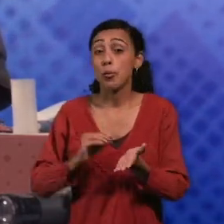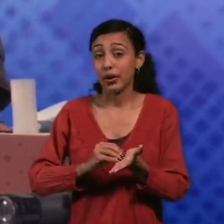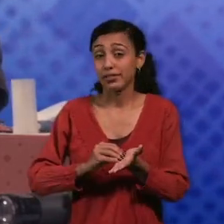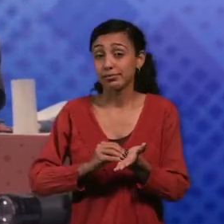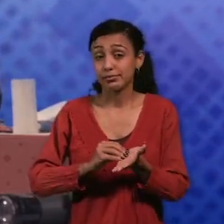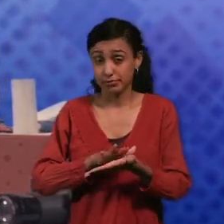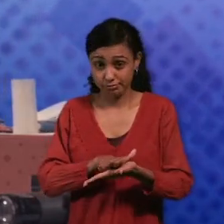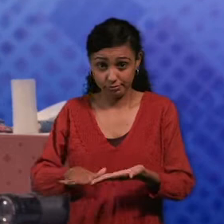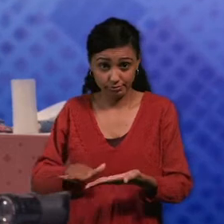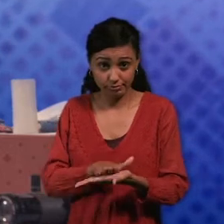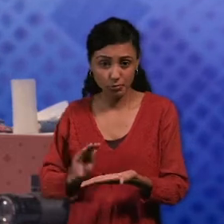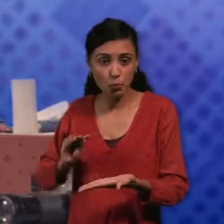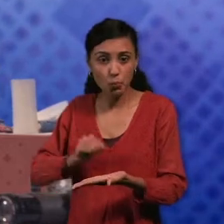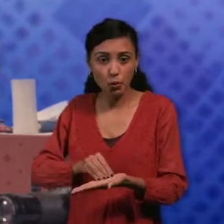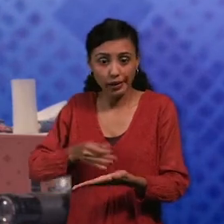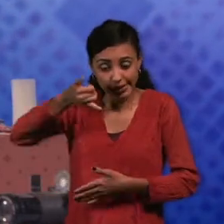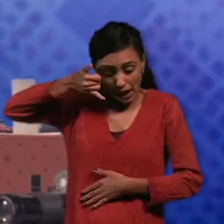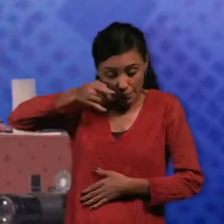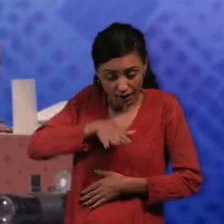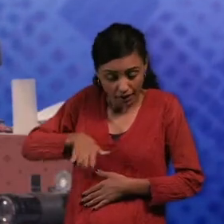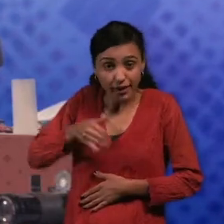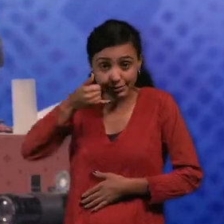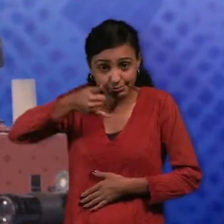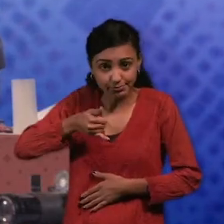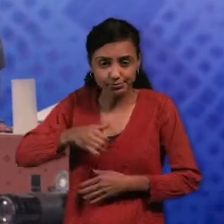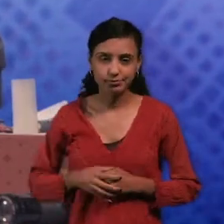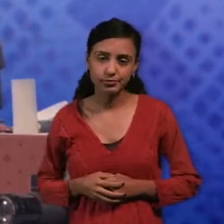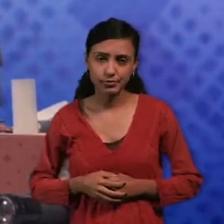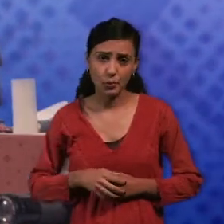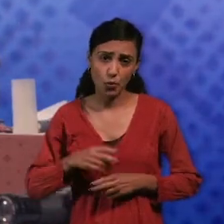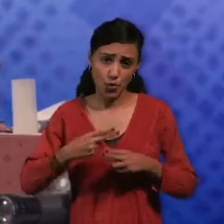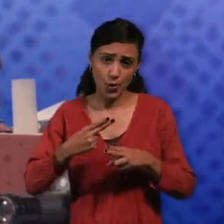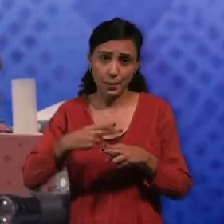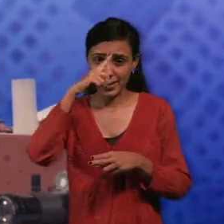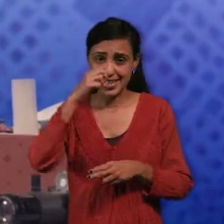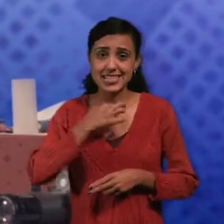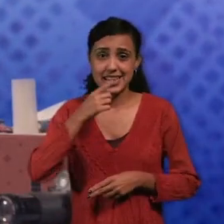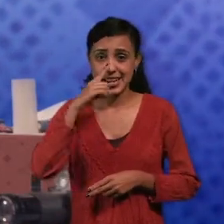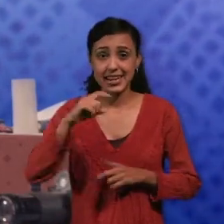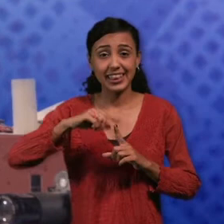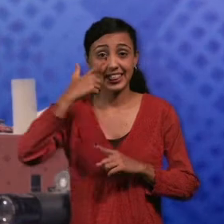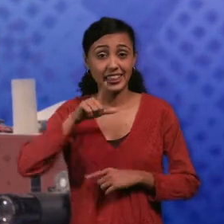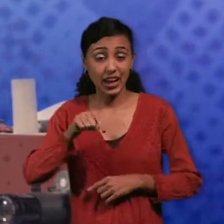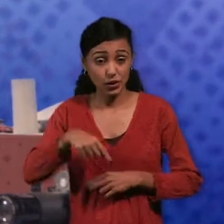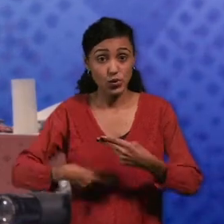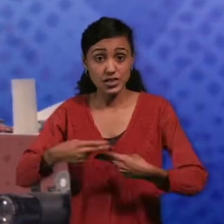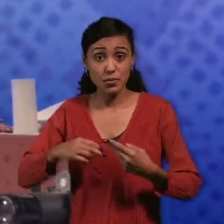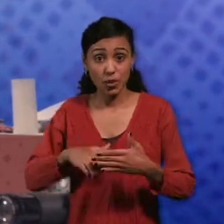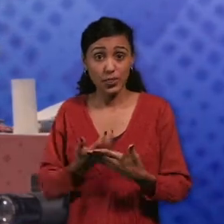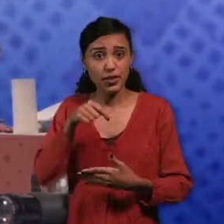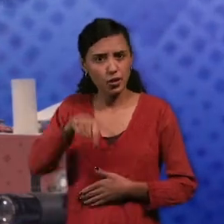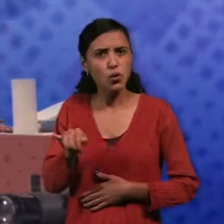sobre una superficie y poner la cámara desde arriba, o sea, cenital. Estos trípodes que hemos construido en el día de hoy también nos